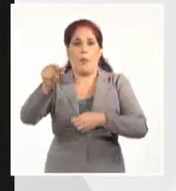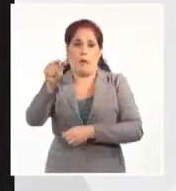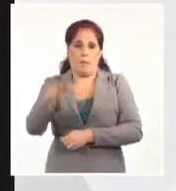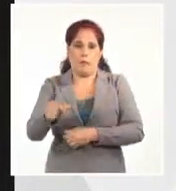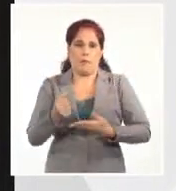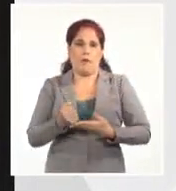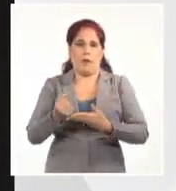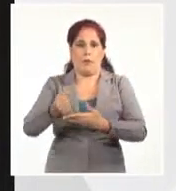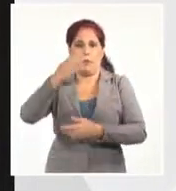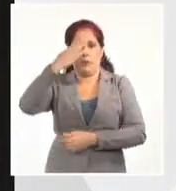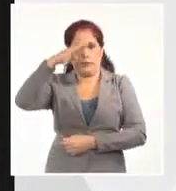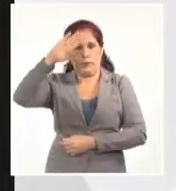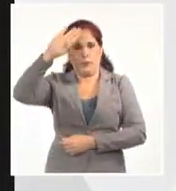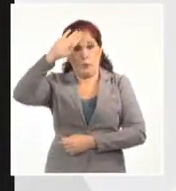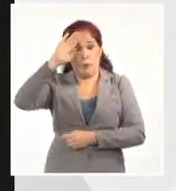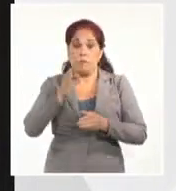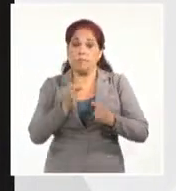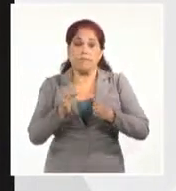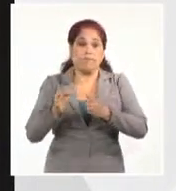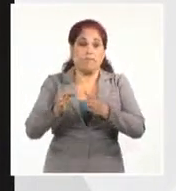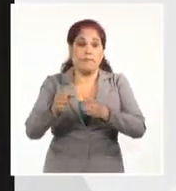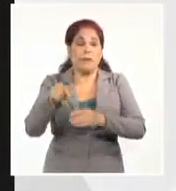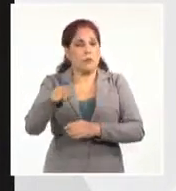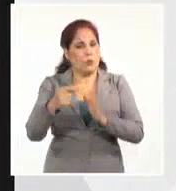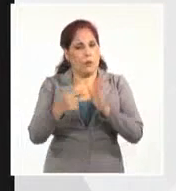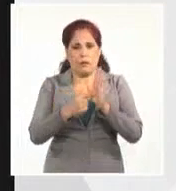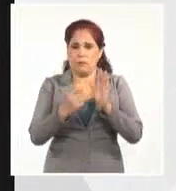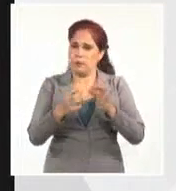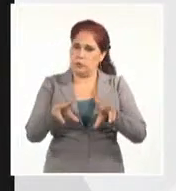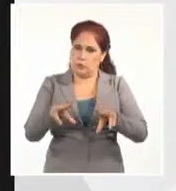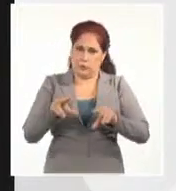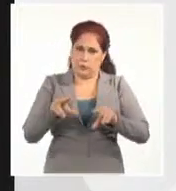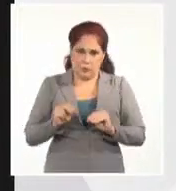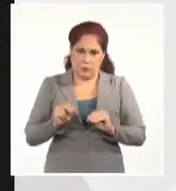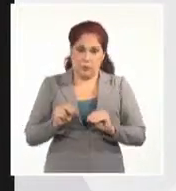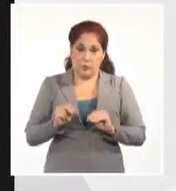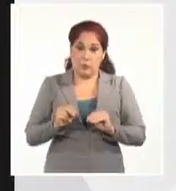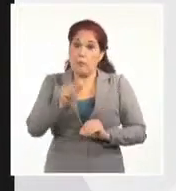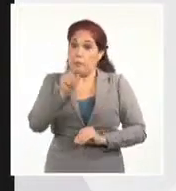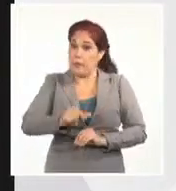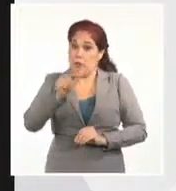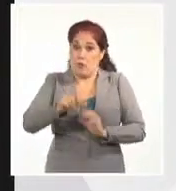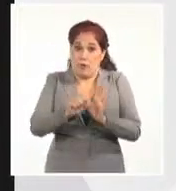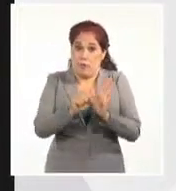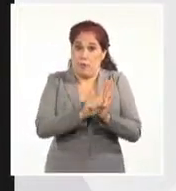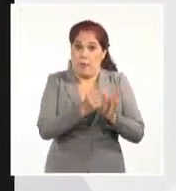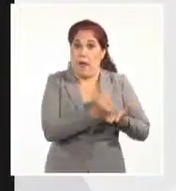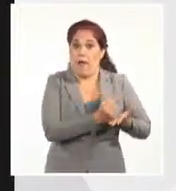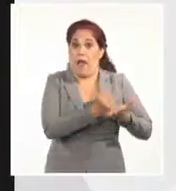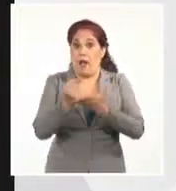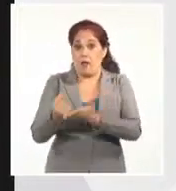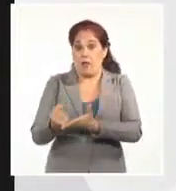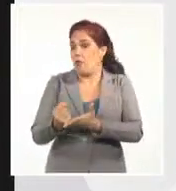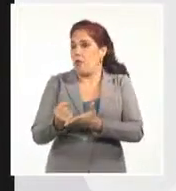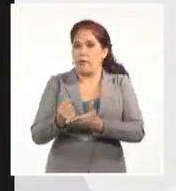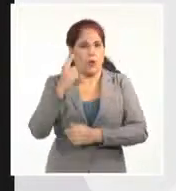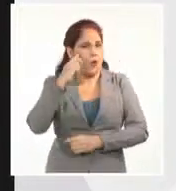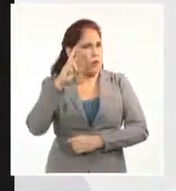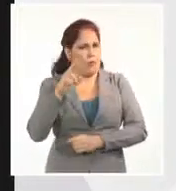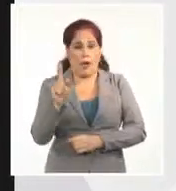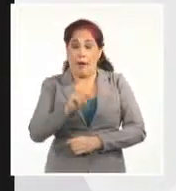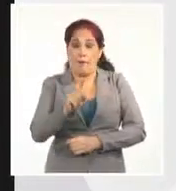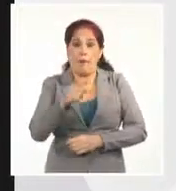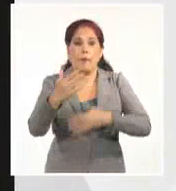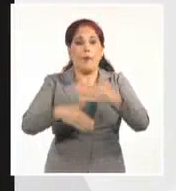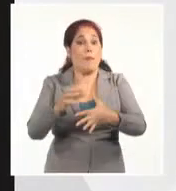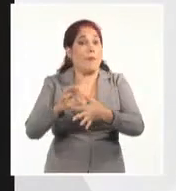esto es como un elemento nuevo, y claro, cuando hablamos de corredor humanitario, pues nos recuerda pues a conflictos bélicos o